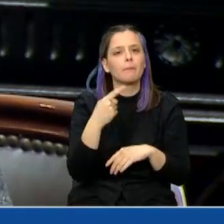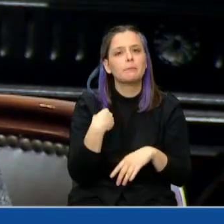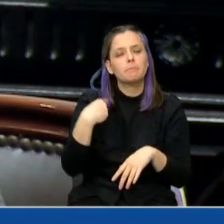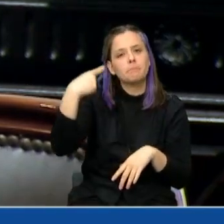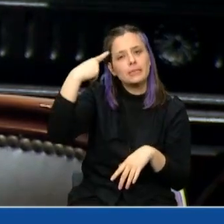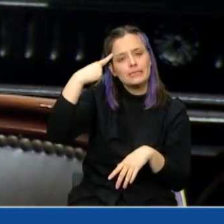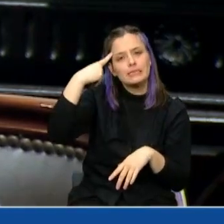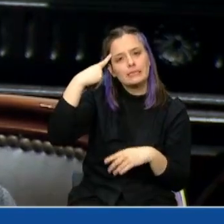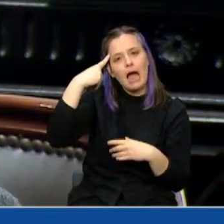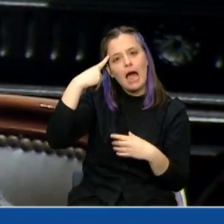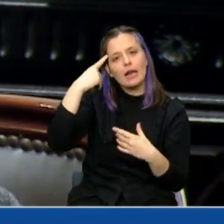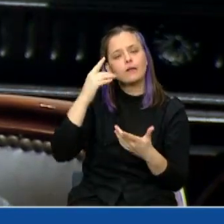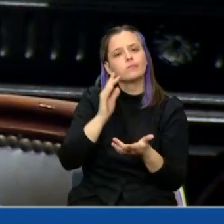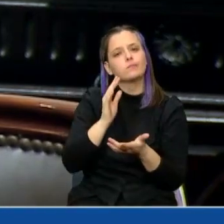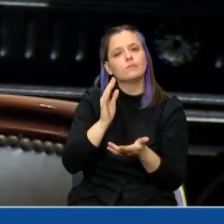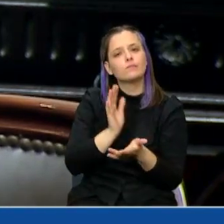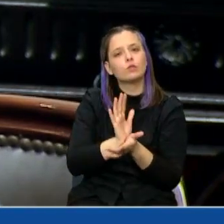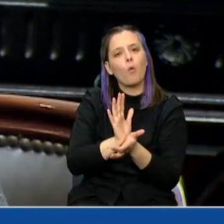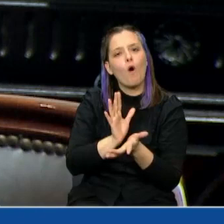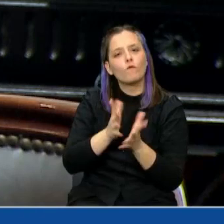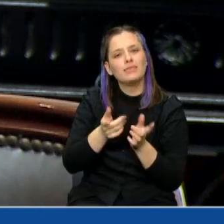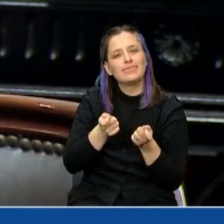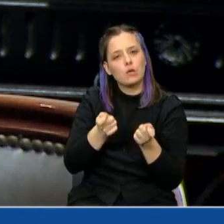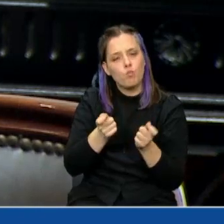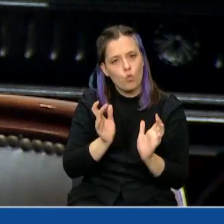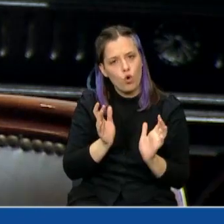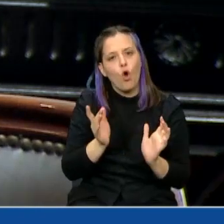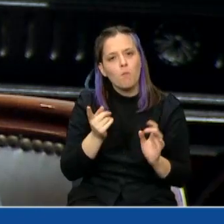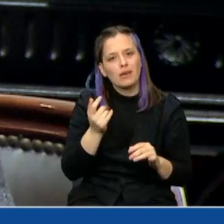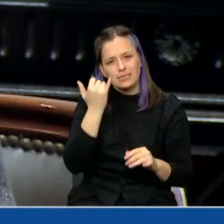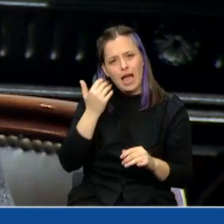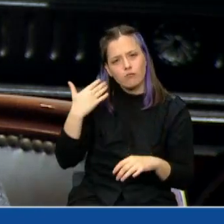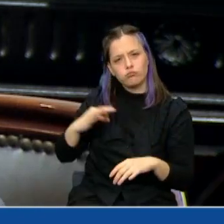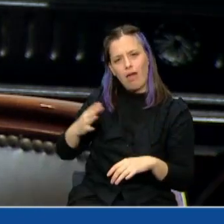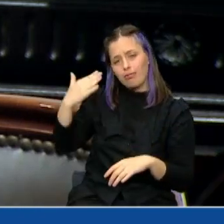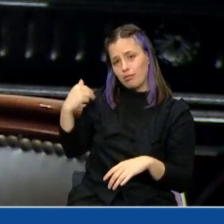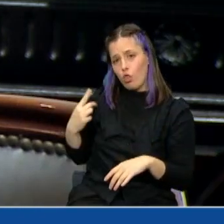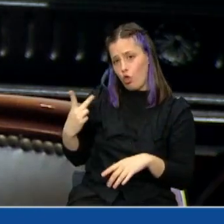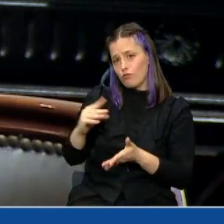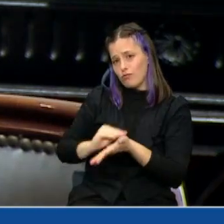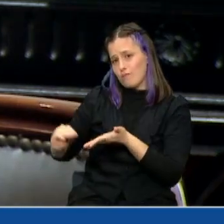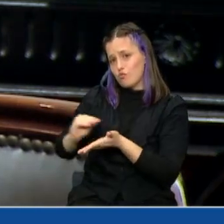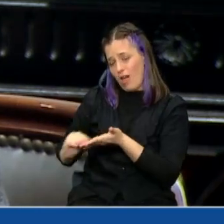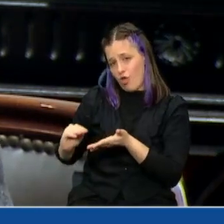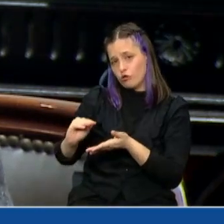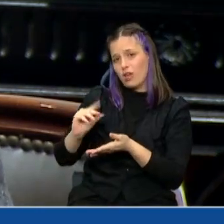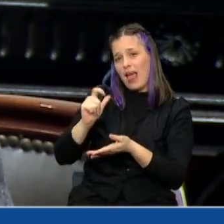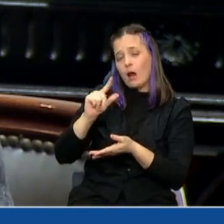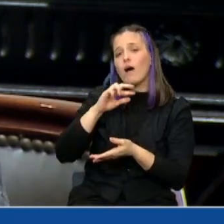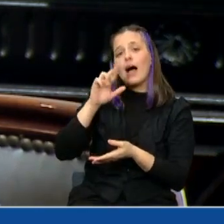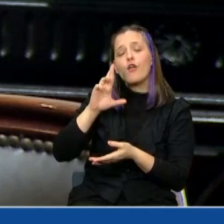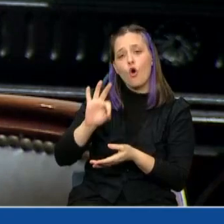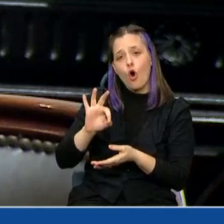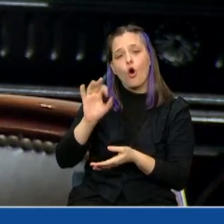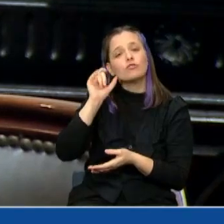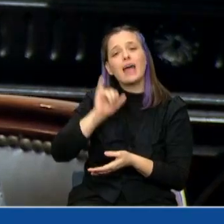estímulo. Y en ese sentido, hace ya bastante tiempo, junto con 2 diputados de nuestro bloque, los diputados Álvaro González y Cristian